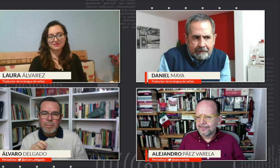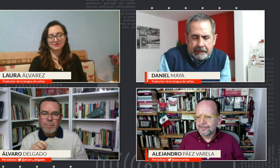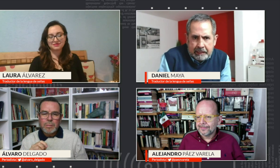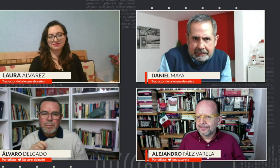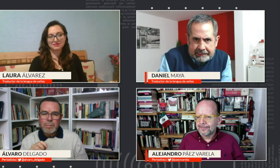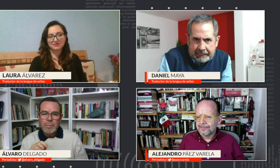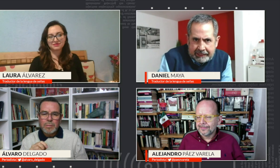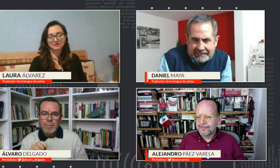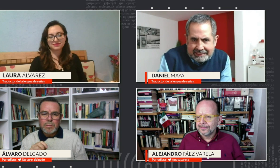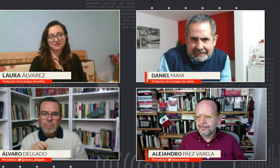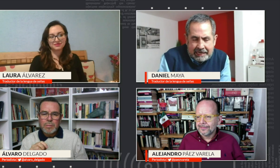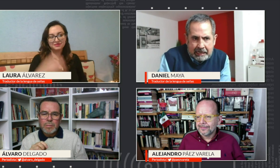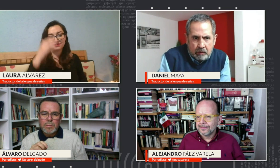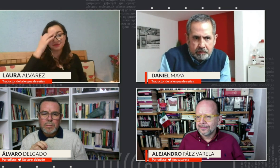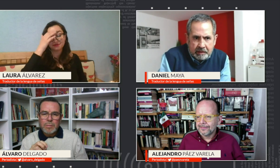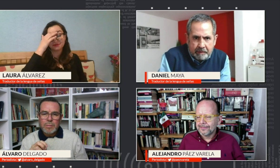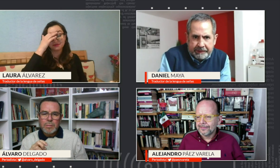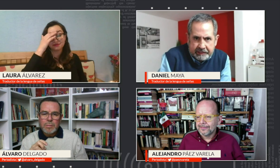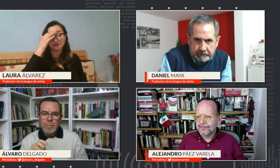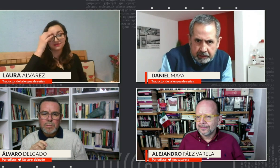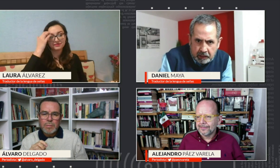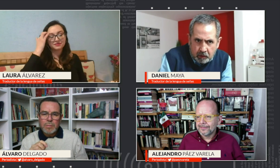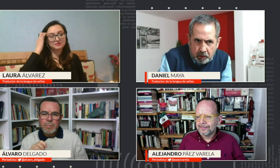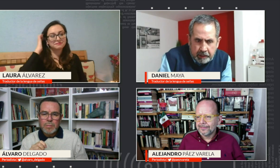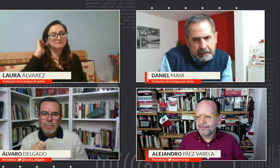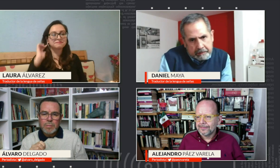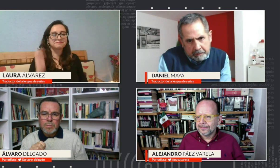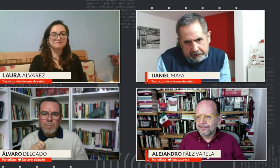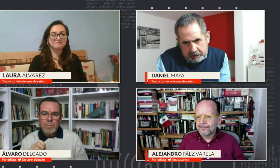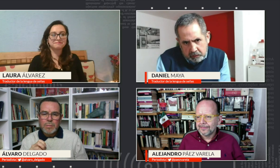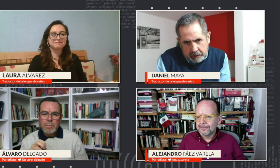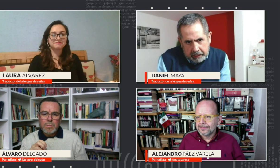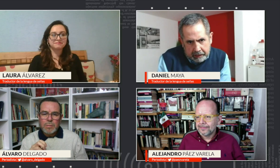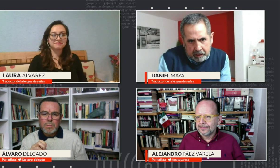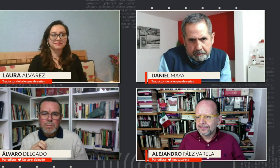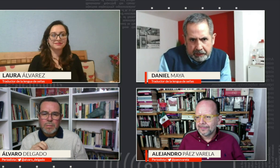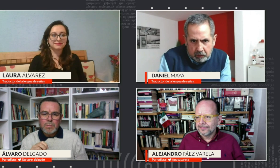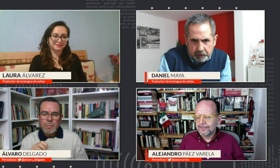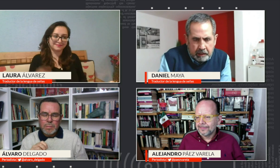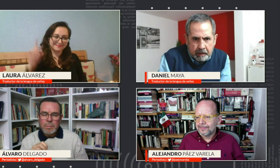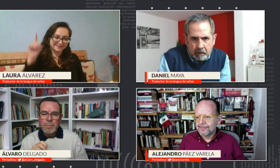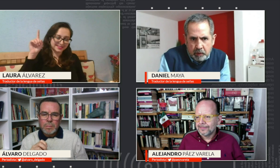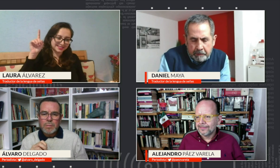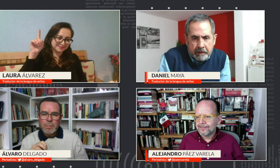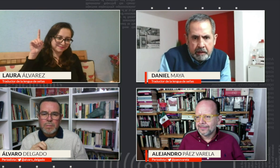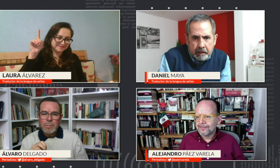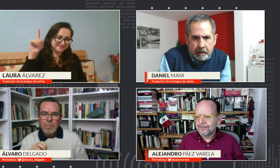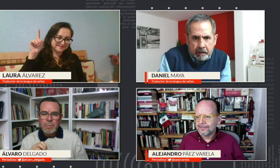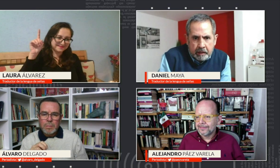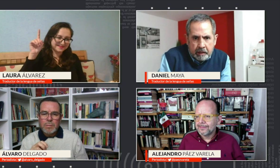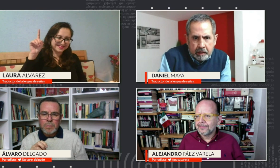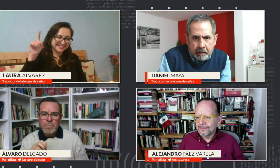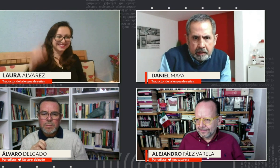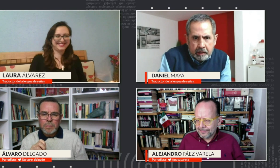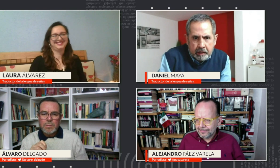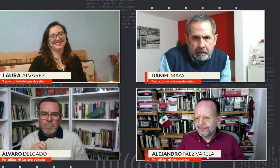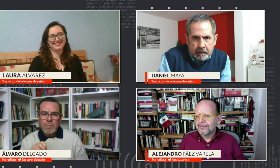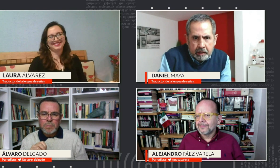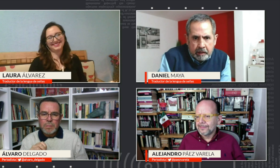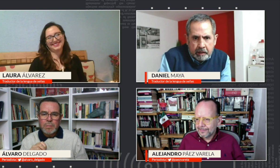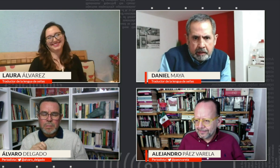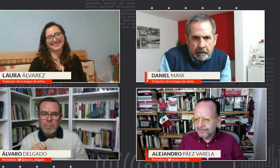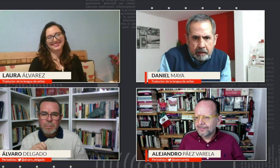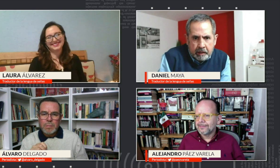Después me vi en la necesidad de enseñar a los intérpretes en México y me metí a estudiar la carrera de pedagogía en la UNAM.